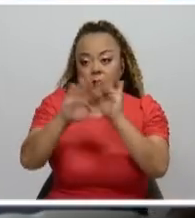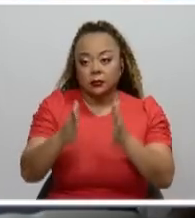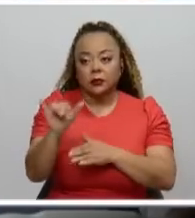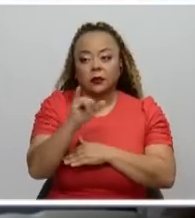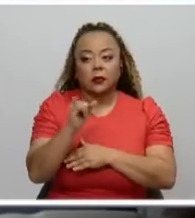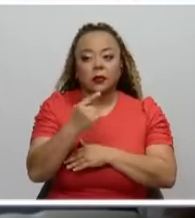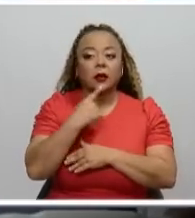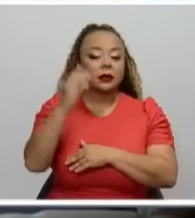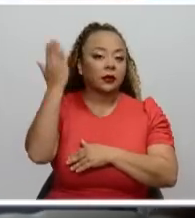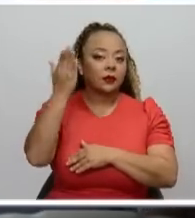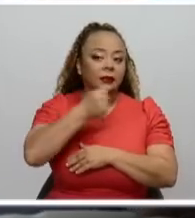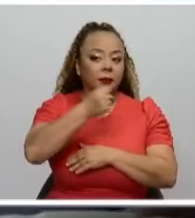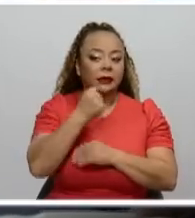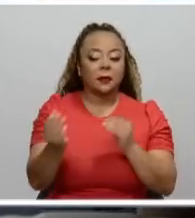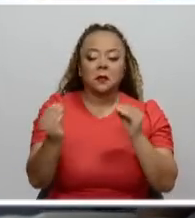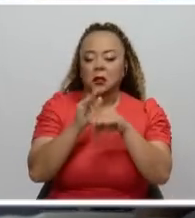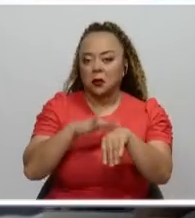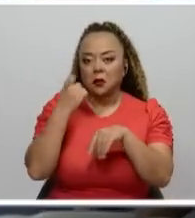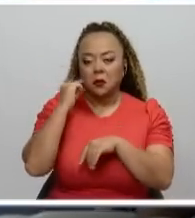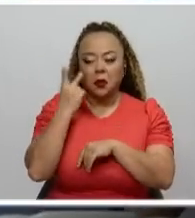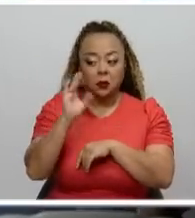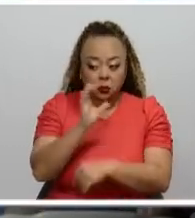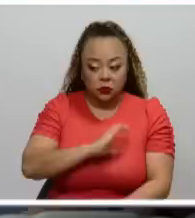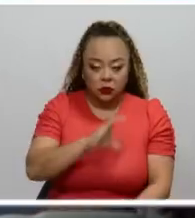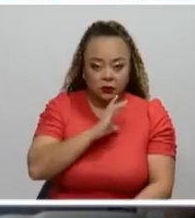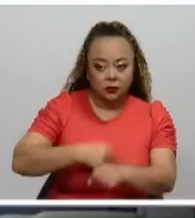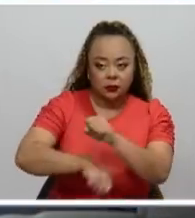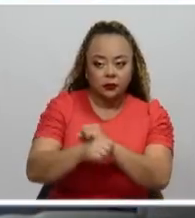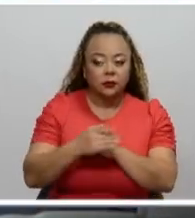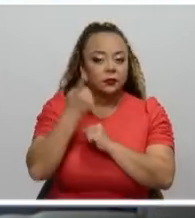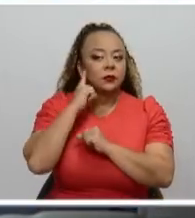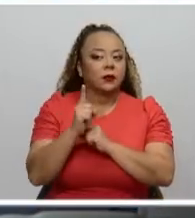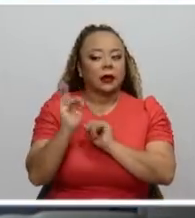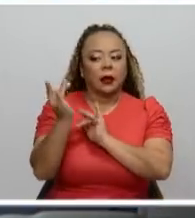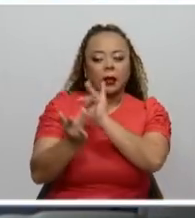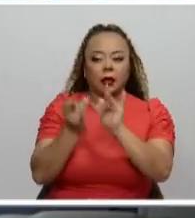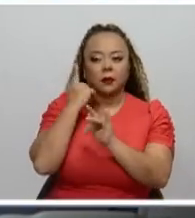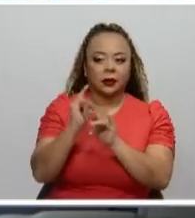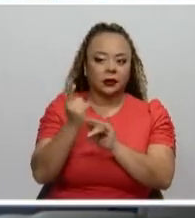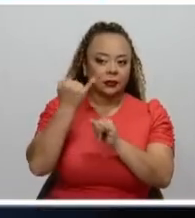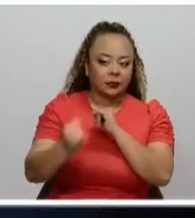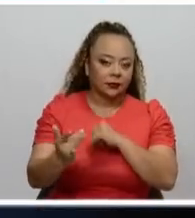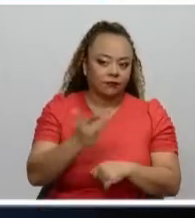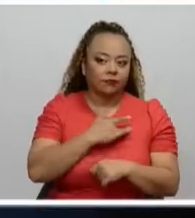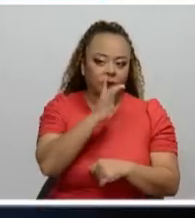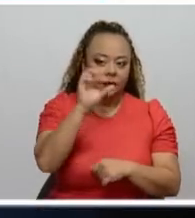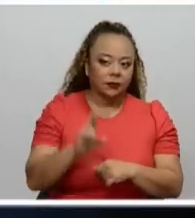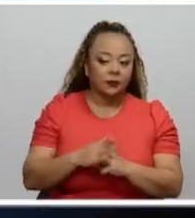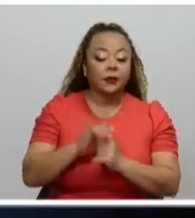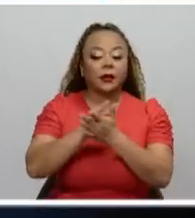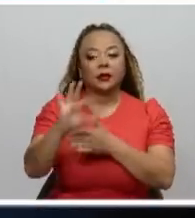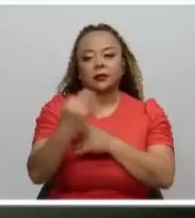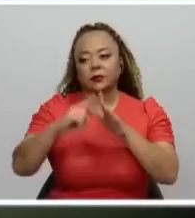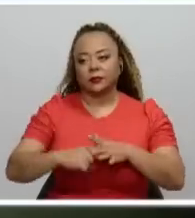estábamos citando la conferencia de prensa Más allá de convocarlo para ver sus características futbolísticas es para seducirlo para que se termine enamorando de Costa Rica de esta manera